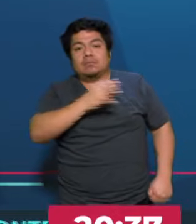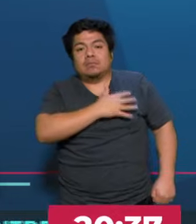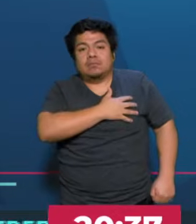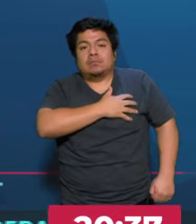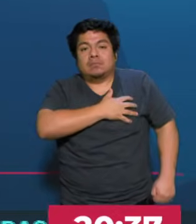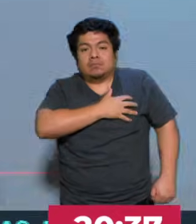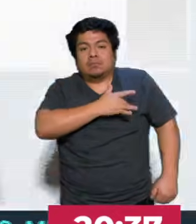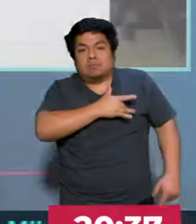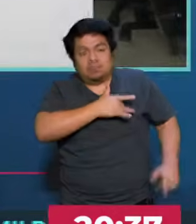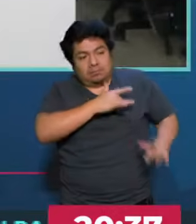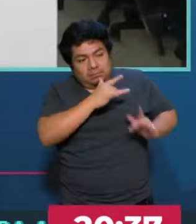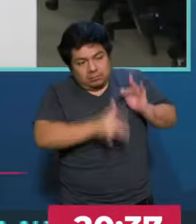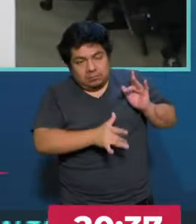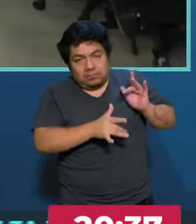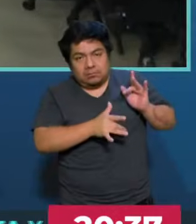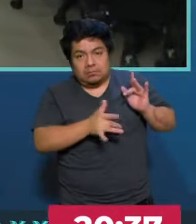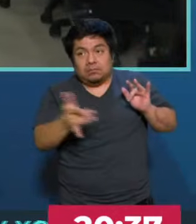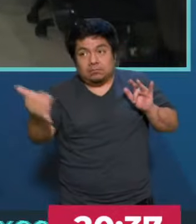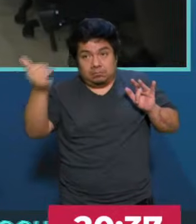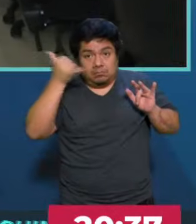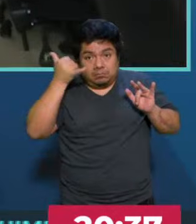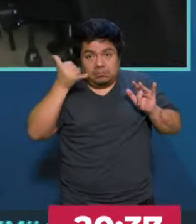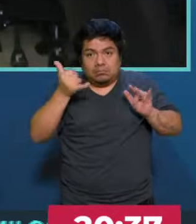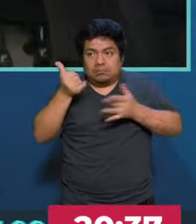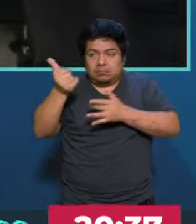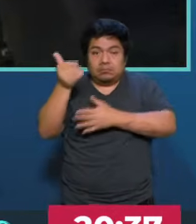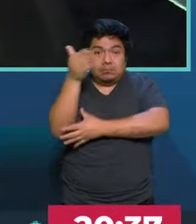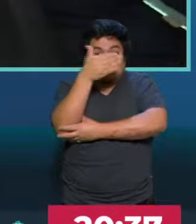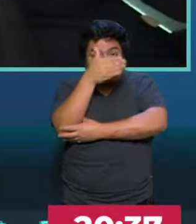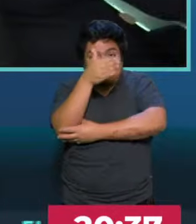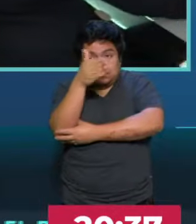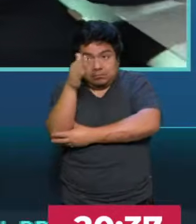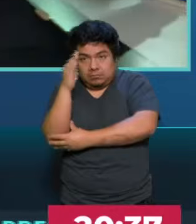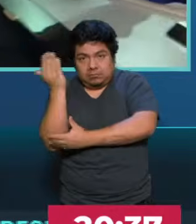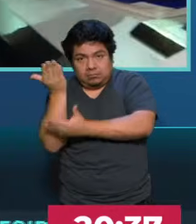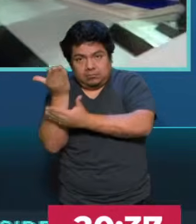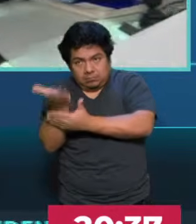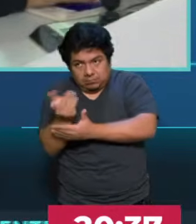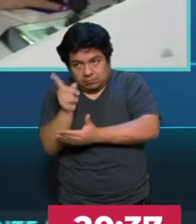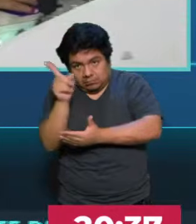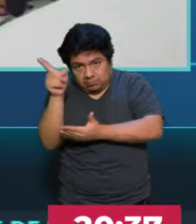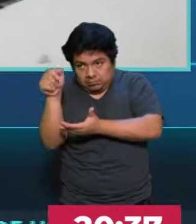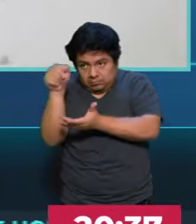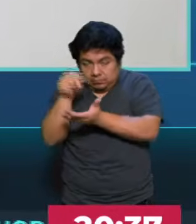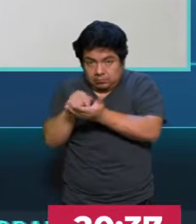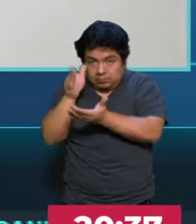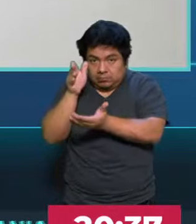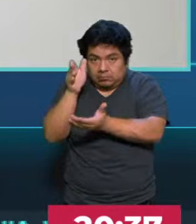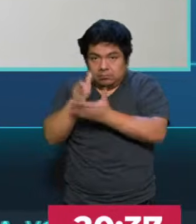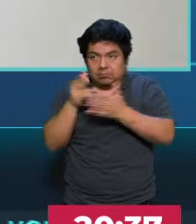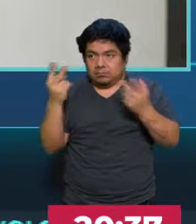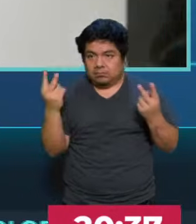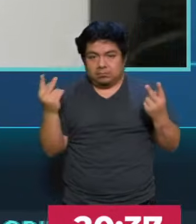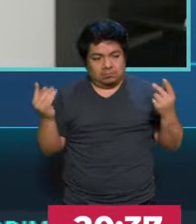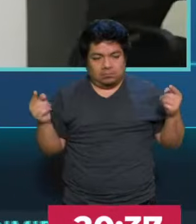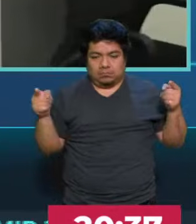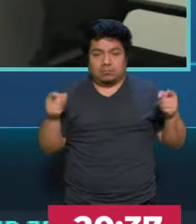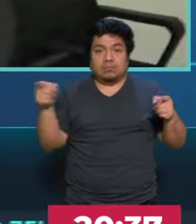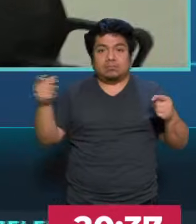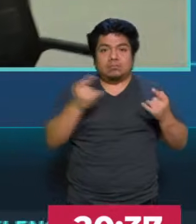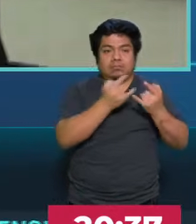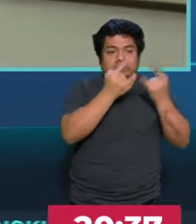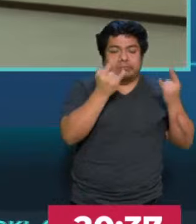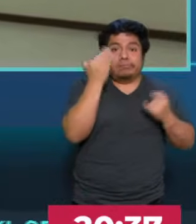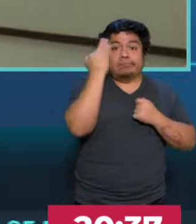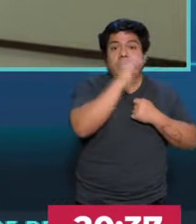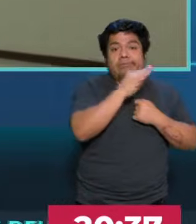cardíaco y había solicitado a alguien más una ambulancia que iba a ser canalizada a esa área. Entonces la persona que en la historia falsa